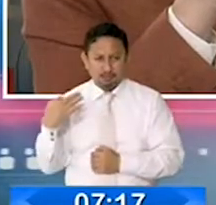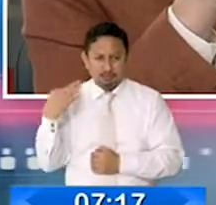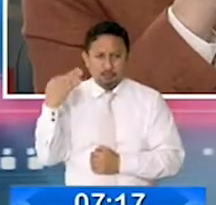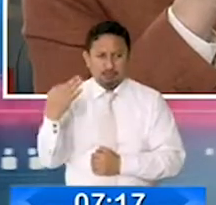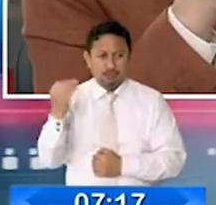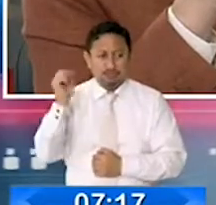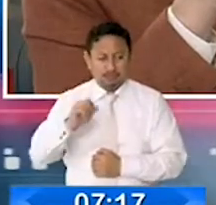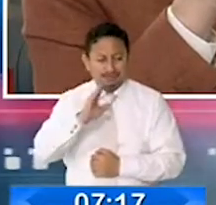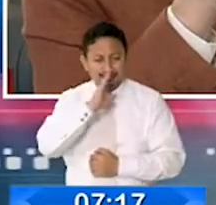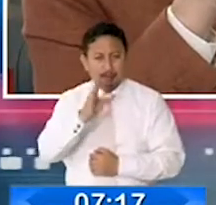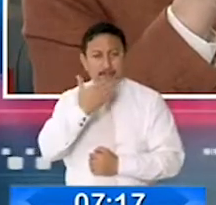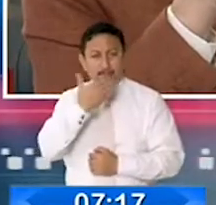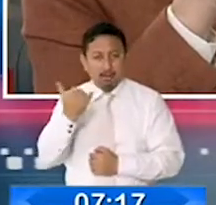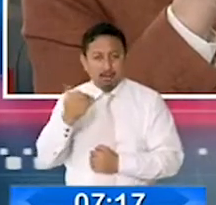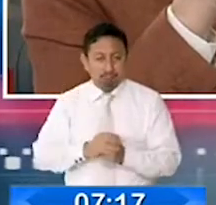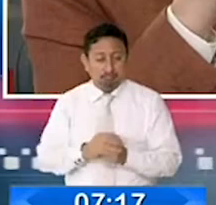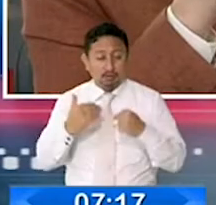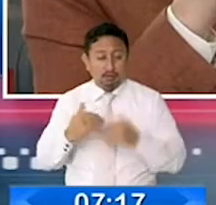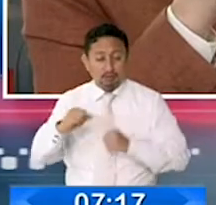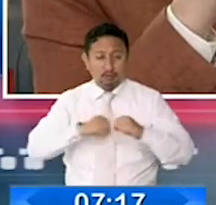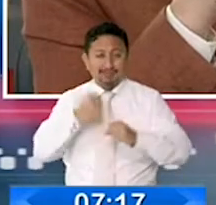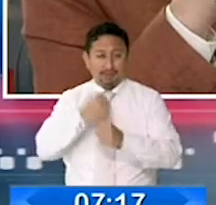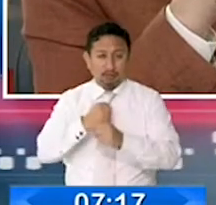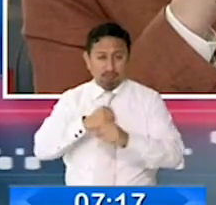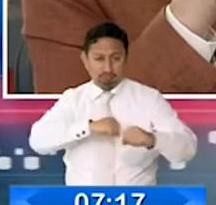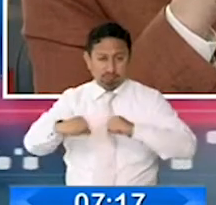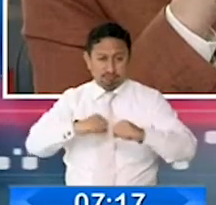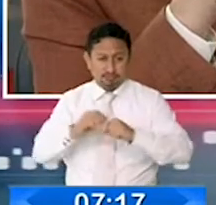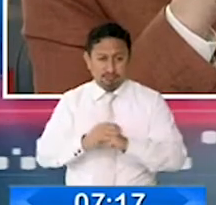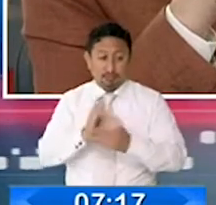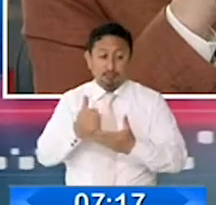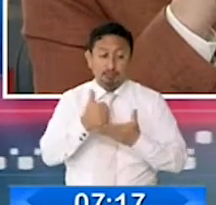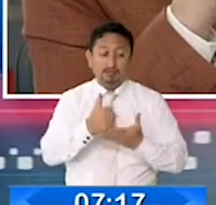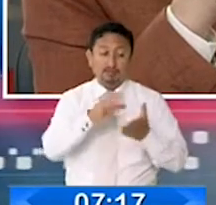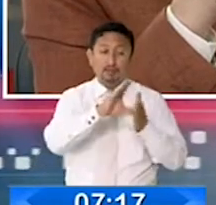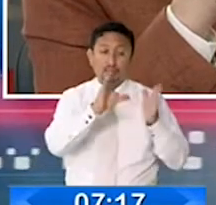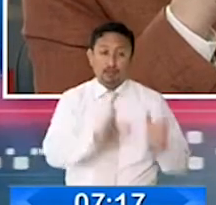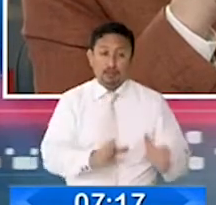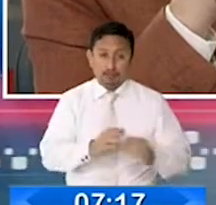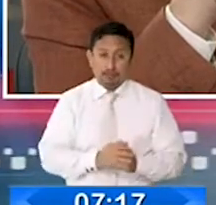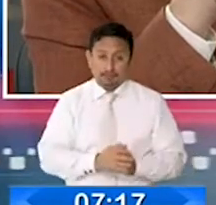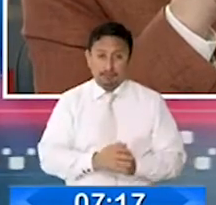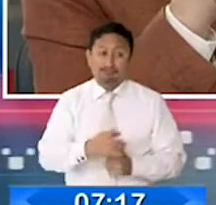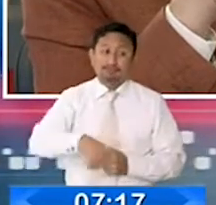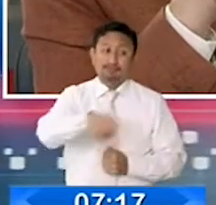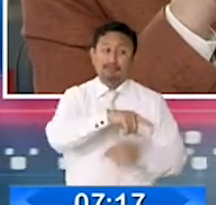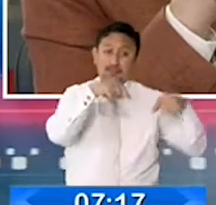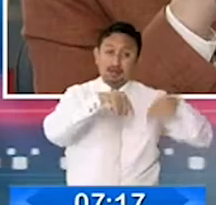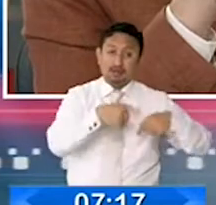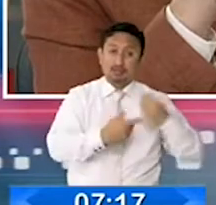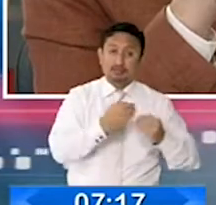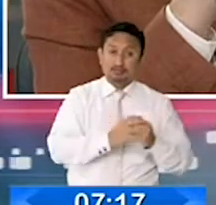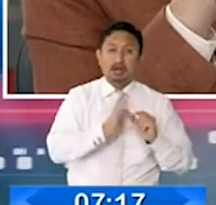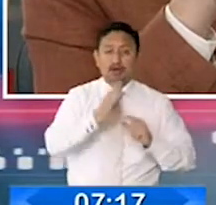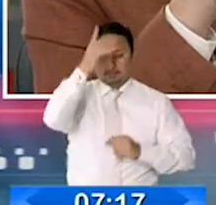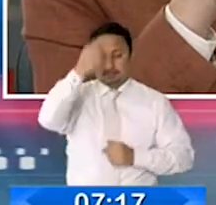a siempre mejorar nuestro trabajo en beneficio de la ciudadanía. Y del lado de la ciudadanía, el someternos